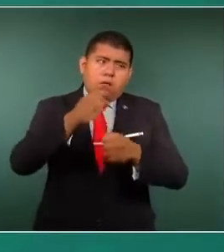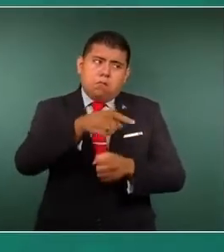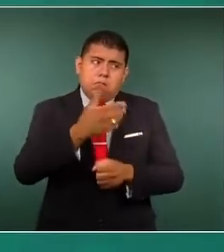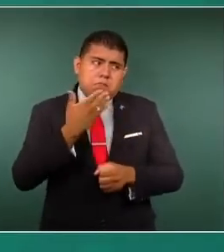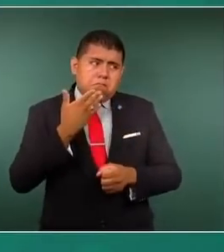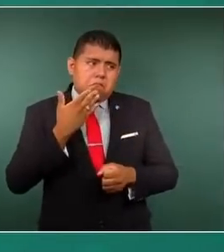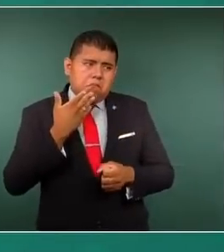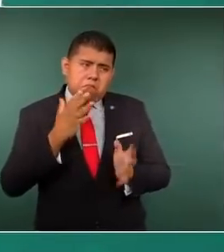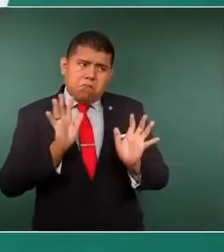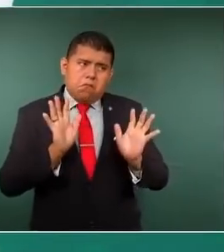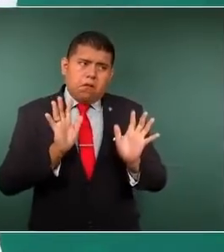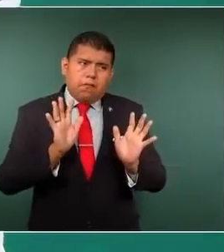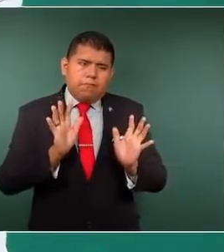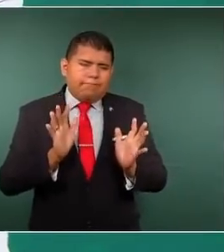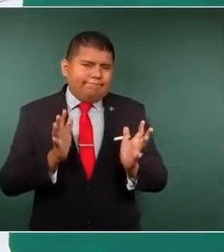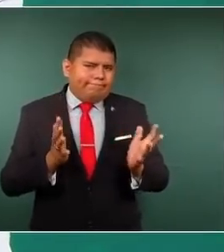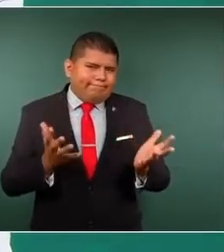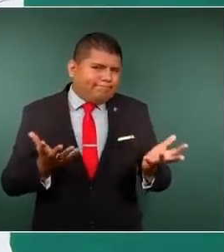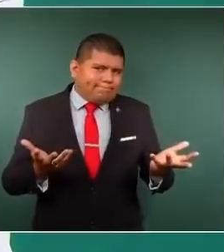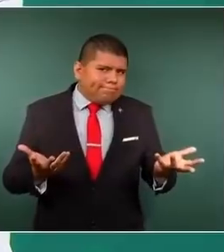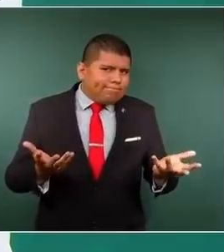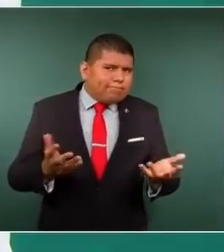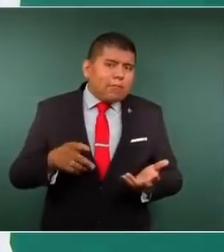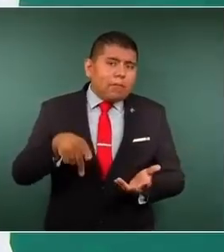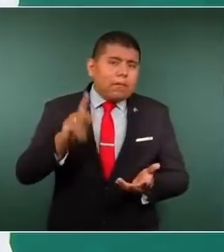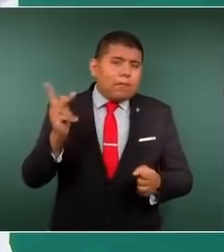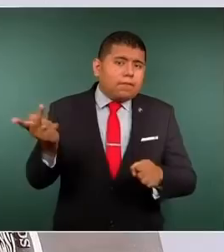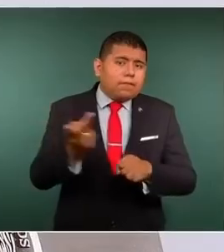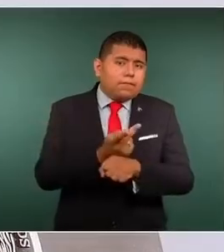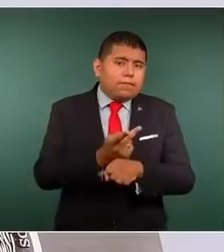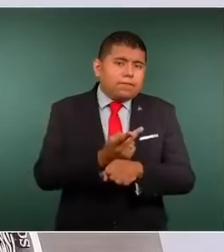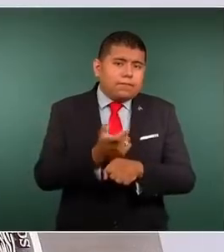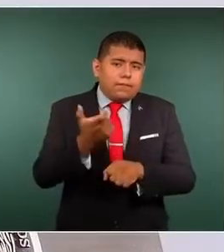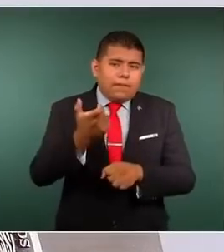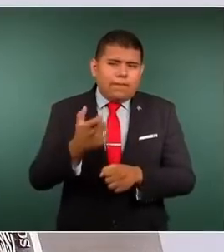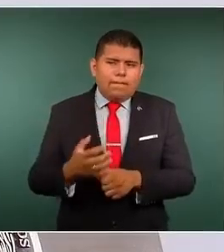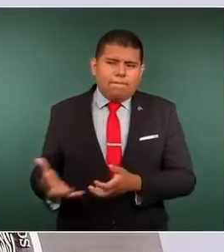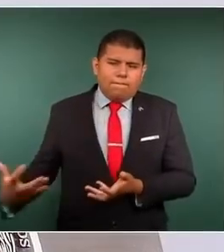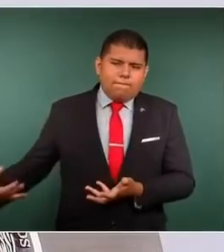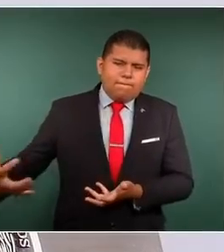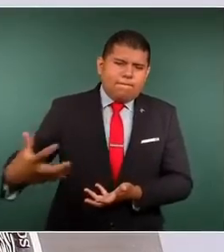lo que están haciendo es lucrar